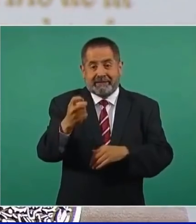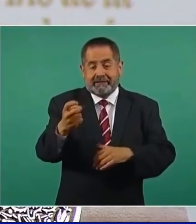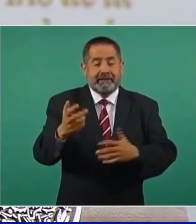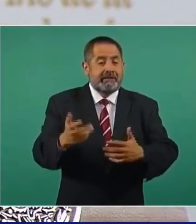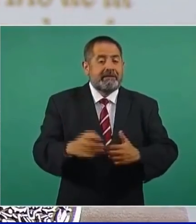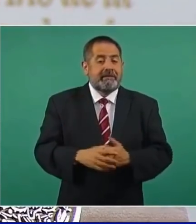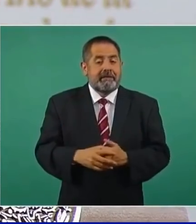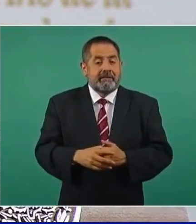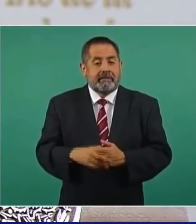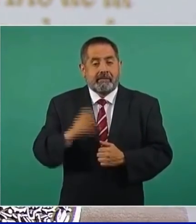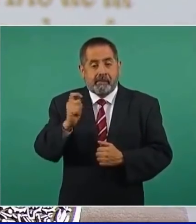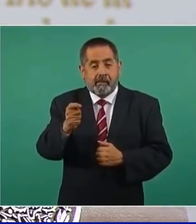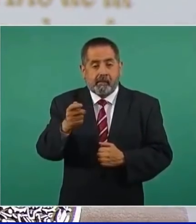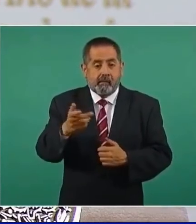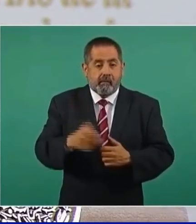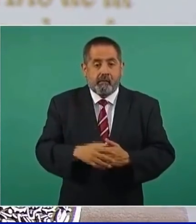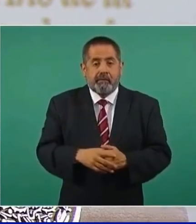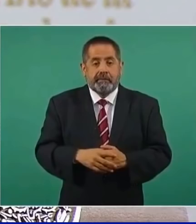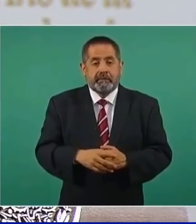porque